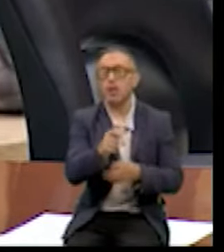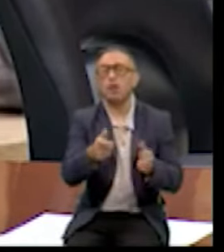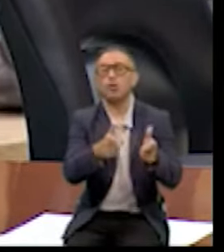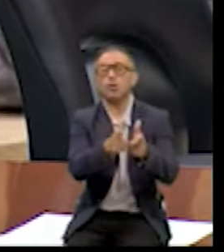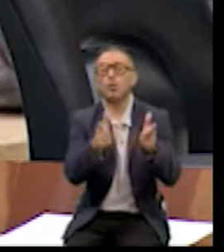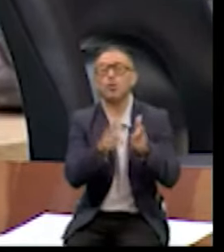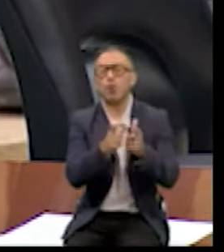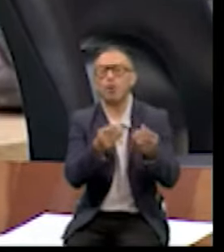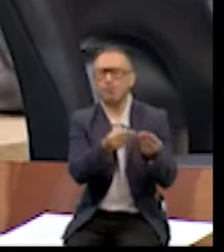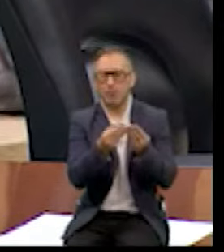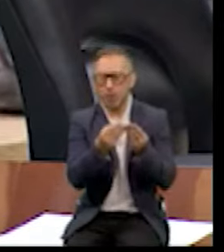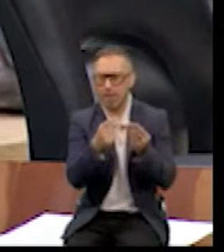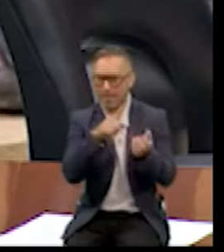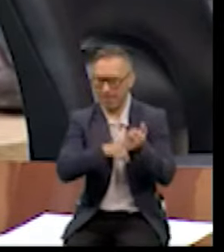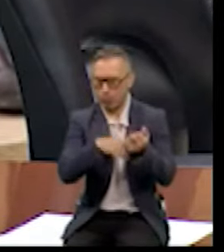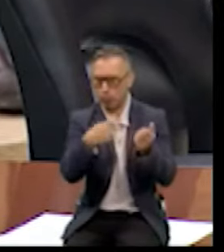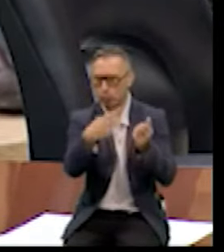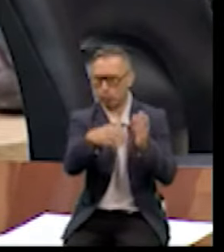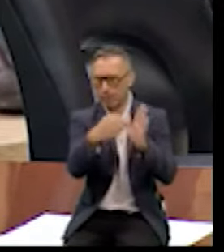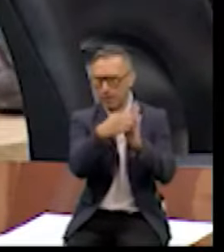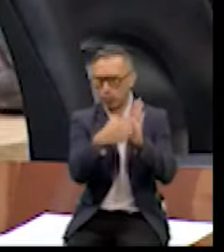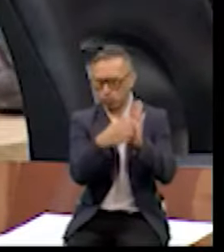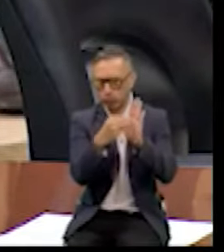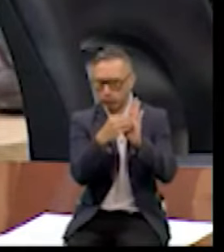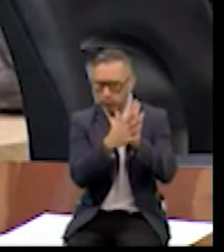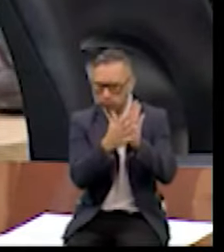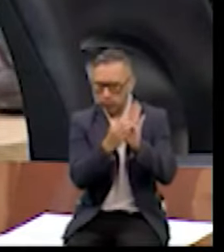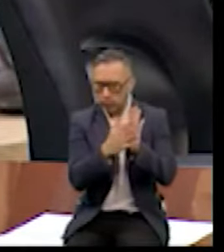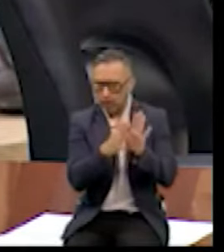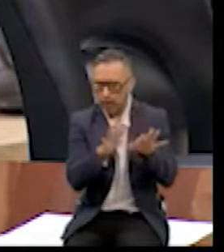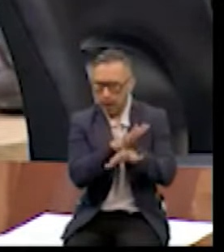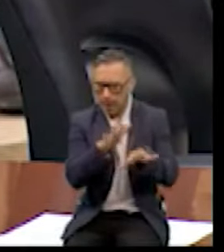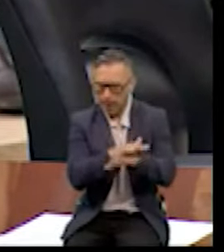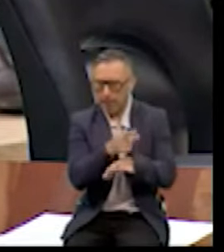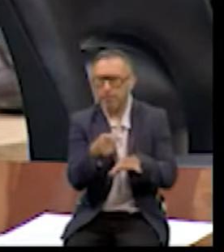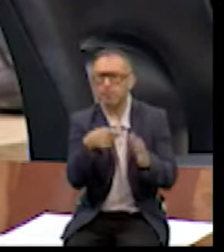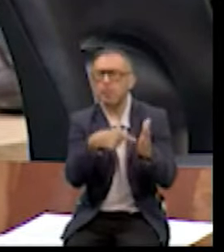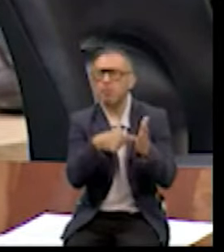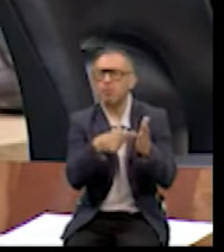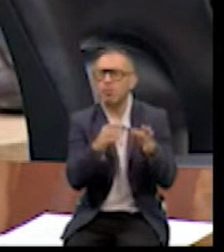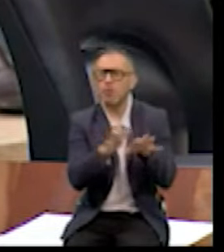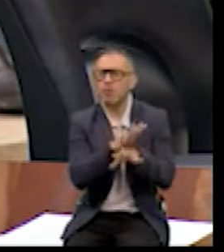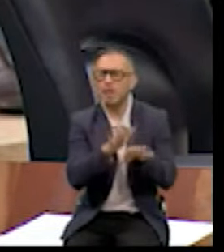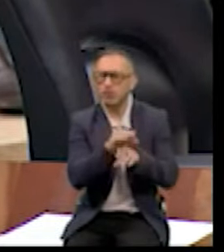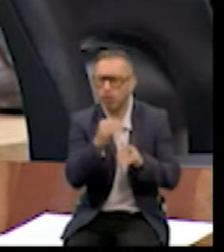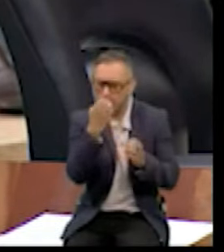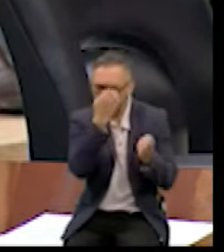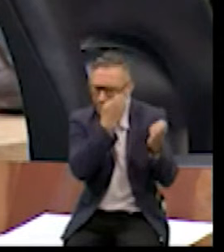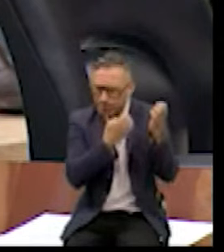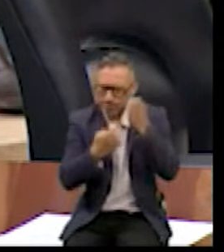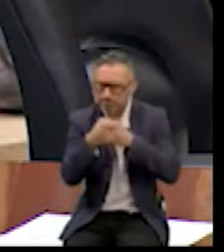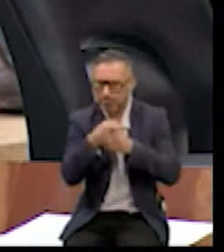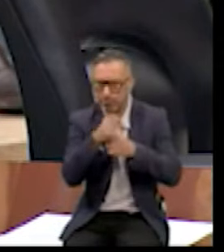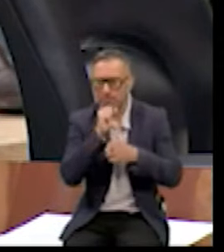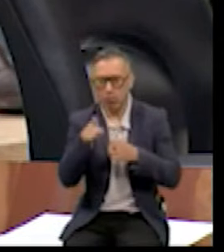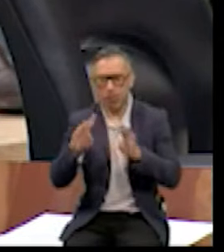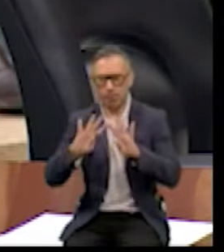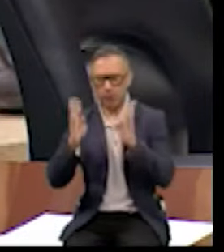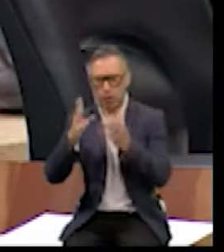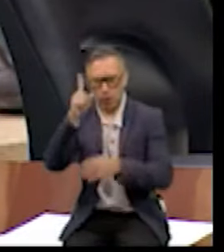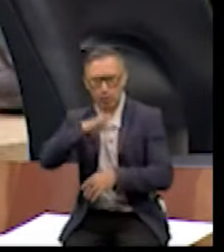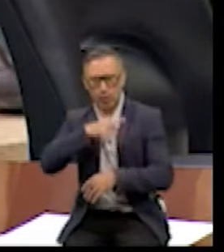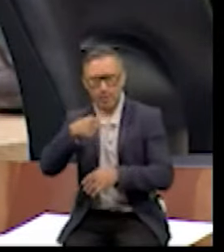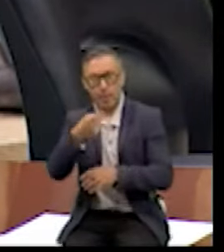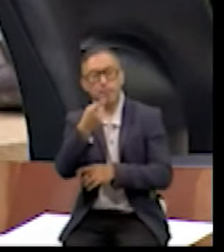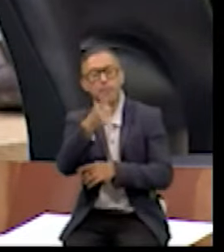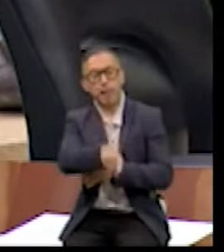no la tiene fácil a nivel local, no la tiene fácil porque el Congreso ya le dio licencia para que se vaya de precandidato, pero nombró a